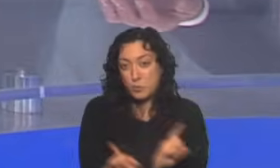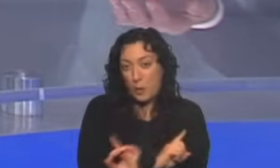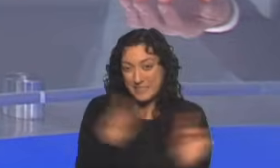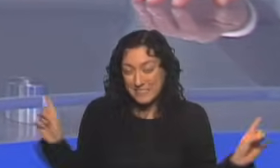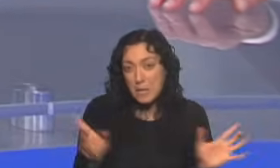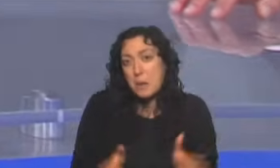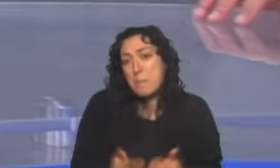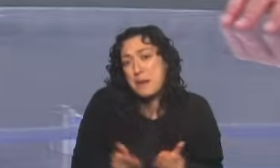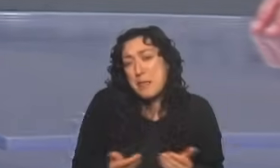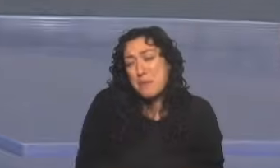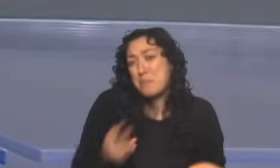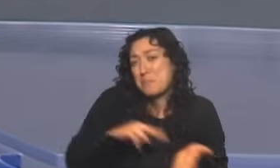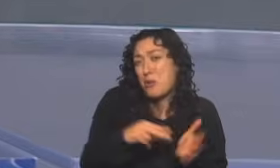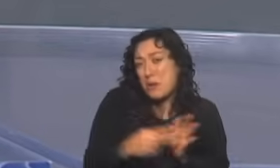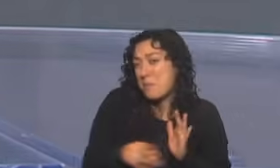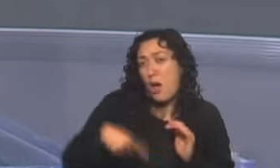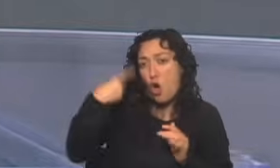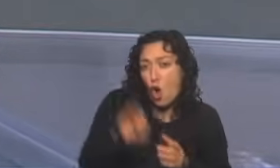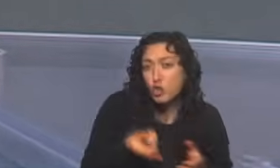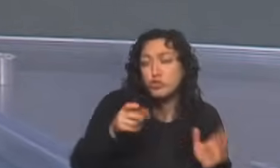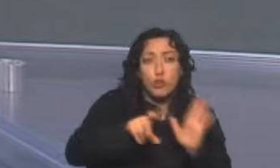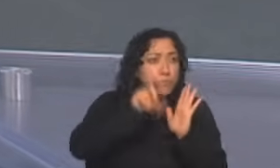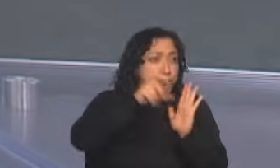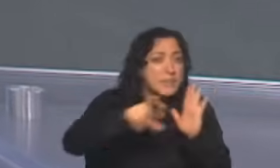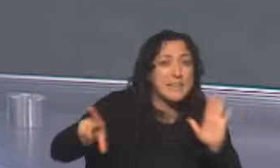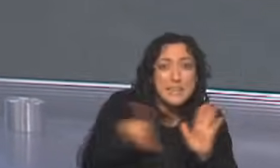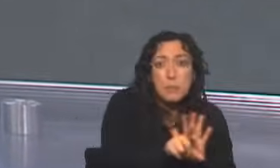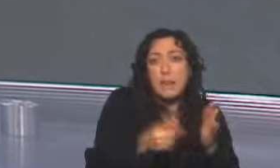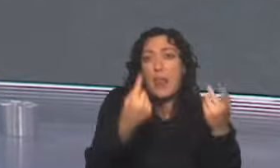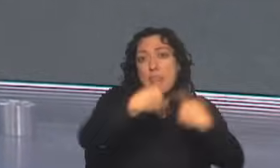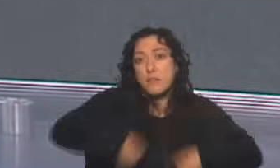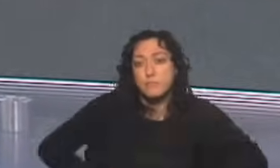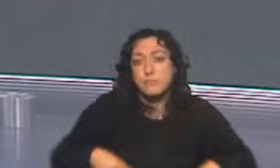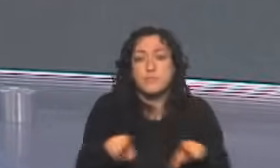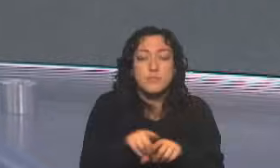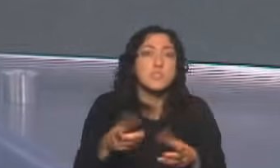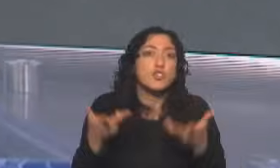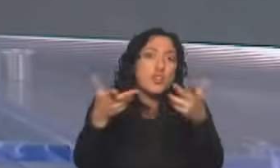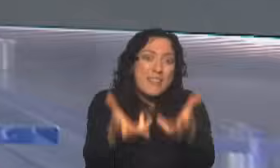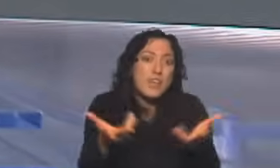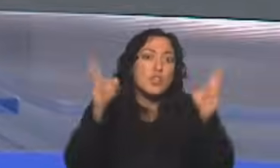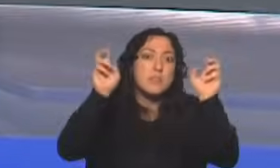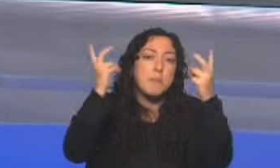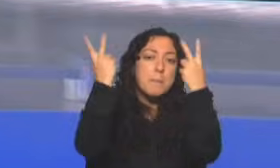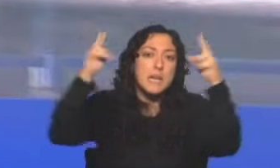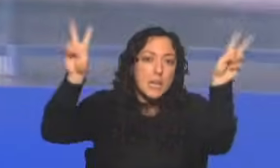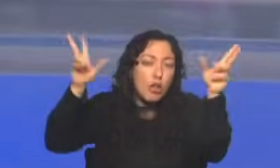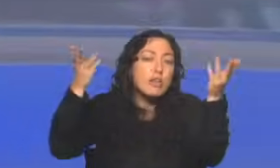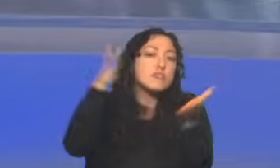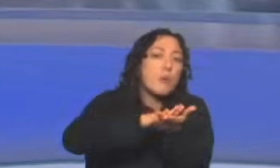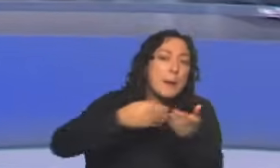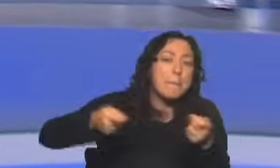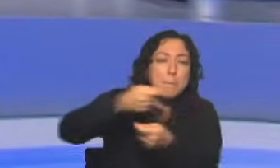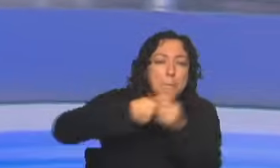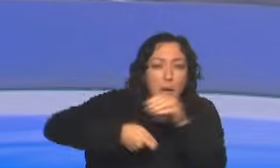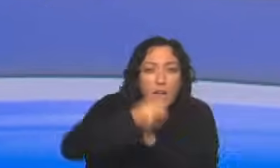un conflicto en el Darién y haya criminalidad, como hay criminalidad... Sí, que lo remarco, ¿no? Porque yo dije cuestión migratoria, pero en torno a las mafias que